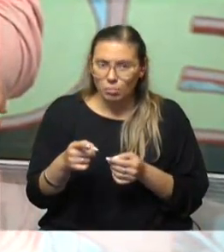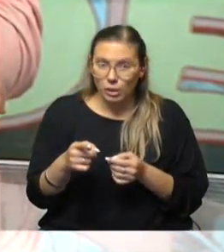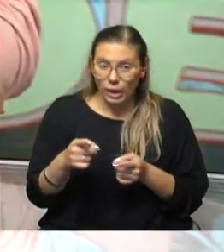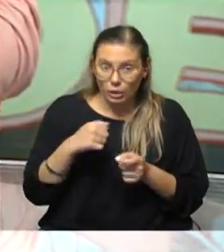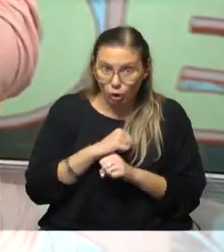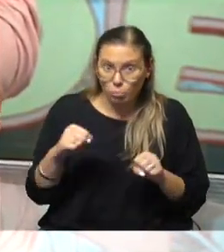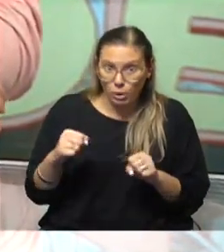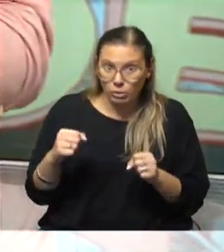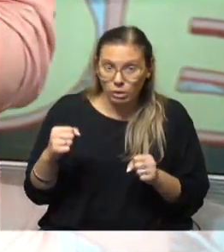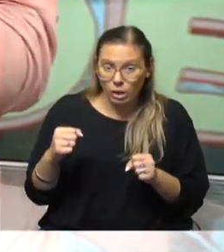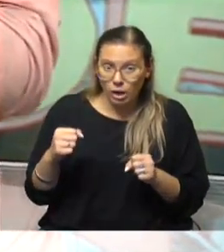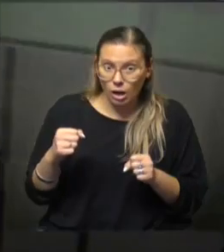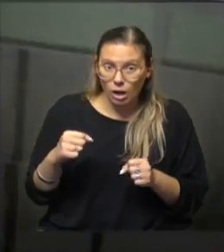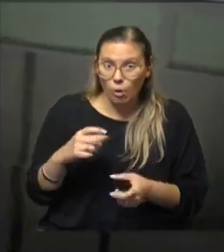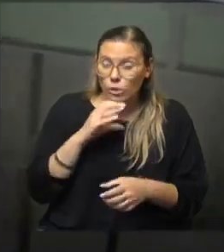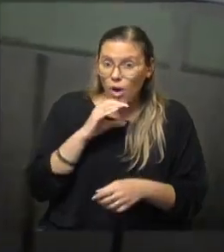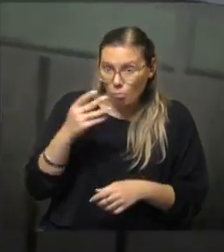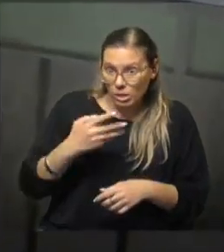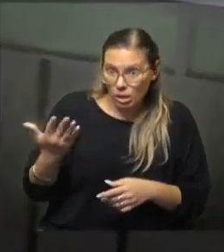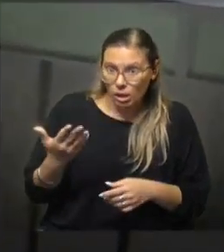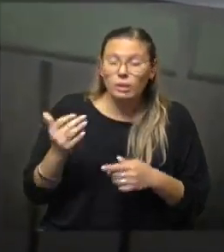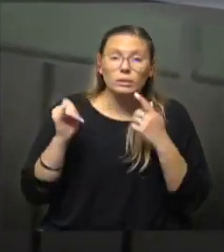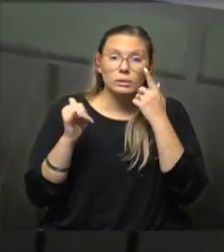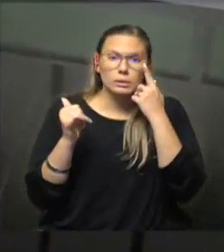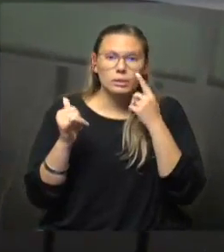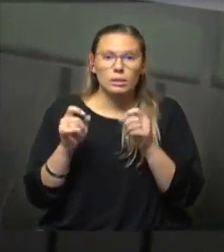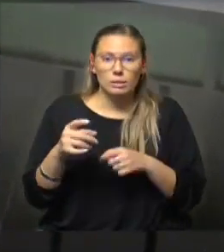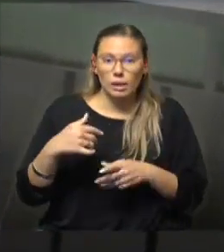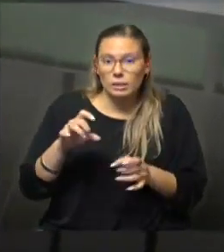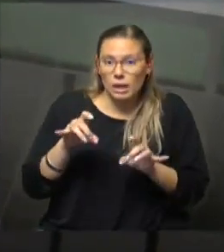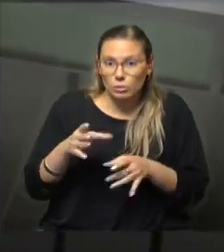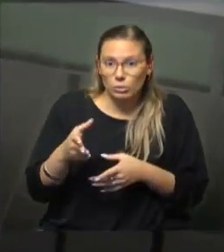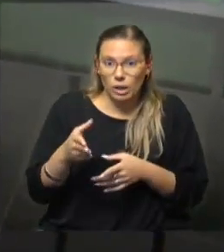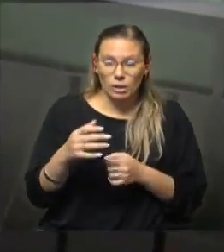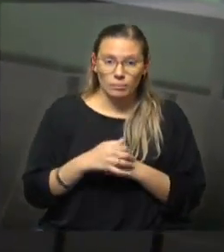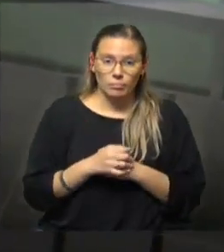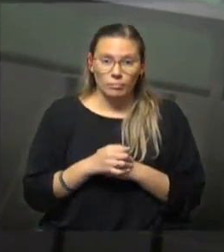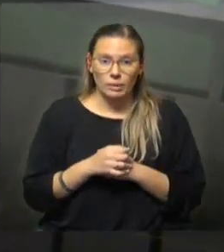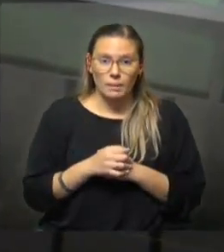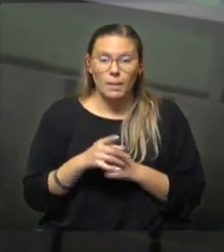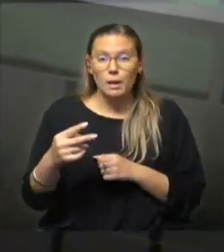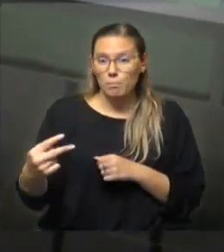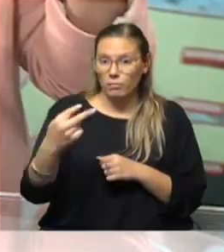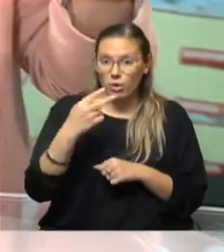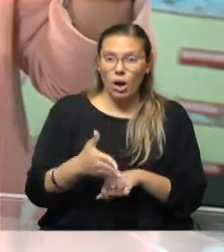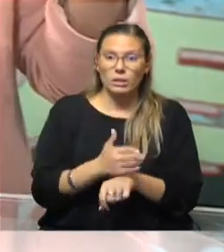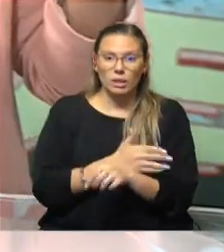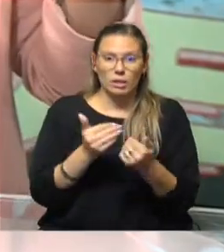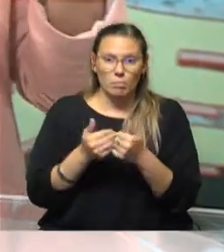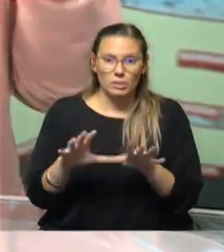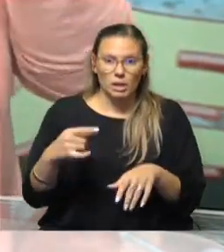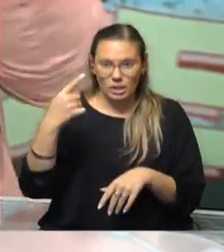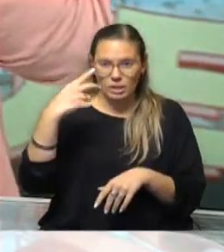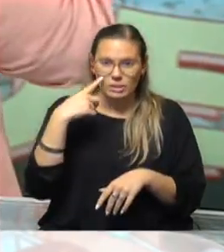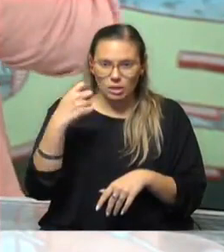Esto podría ser un pase de comedia. Totalmente. De alguna manera. Seguramente lo está haciendo. Está haciendo. No te quepa la menor sin duda. Sin duda. Él me vio antes de arrancar, me sacó la ficha,